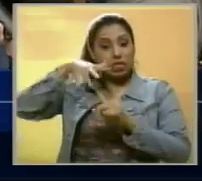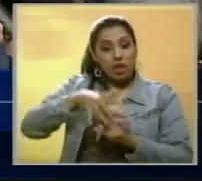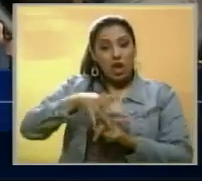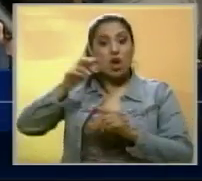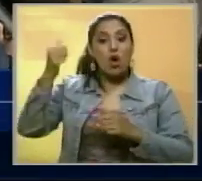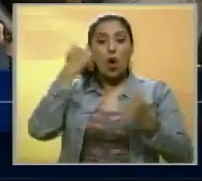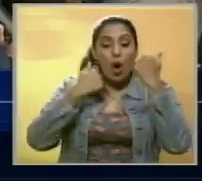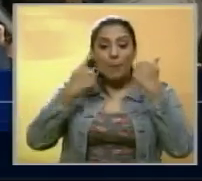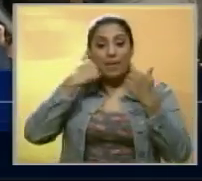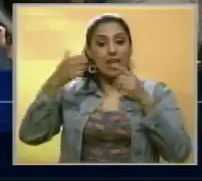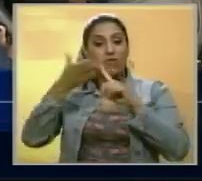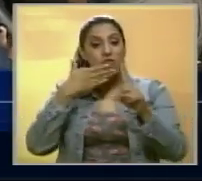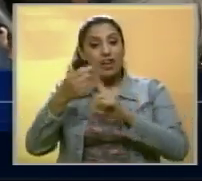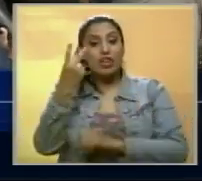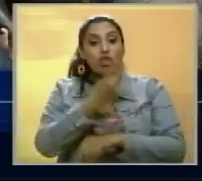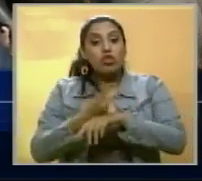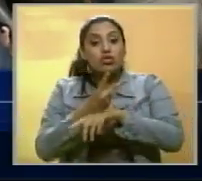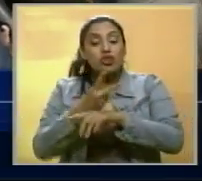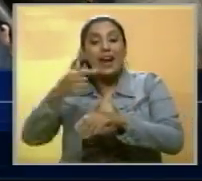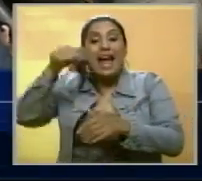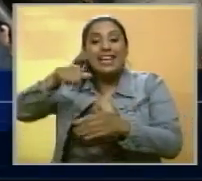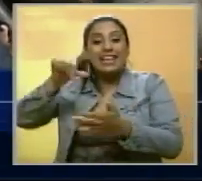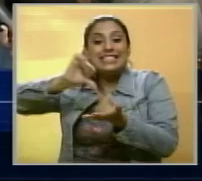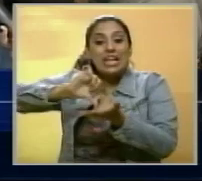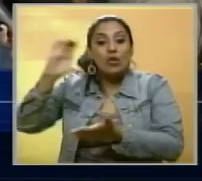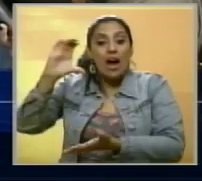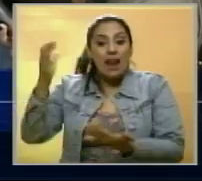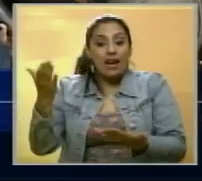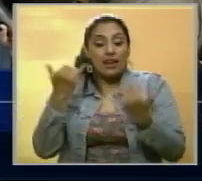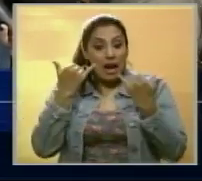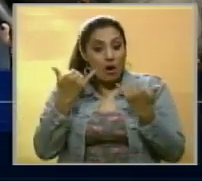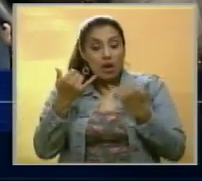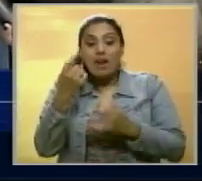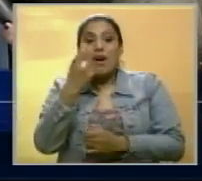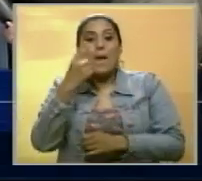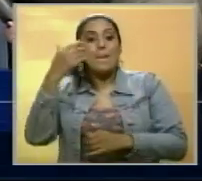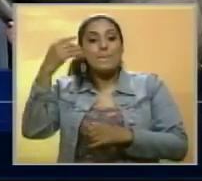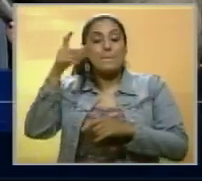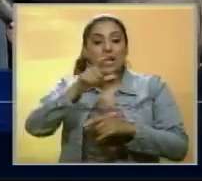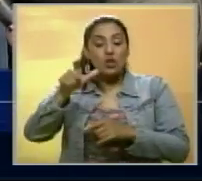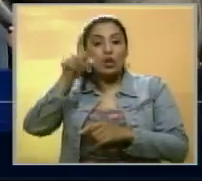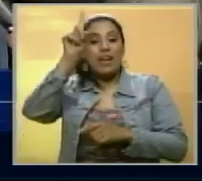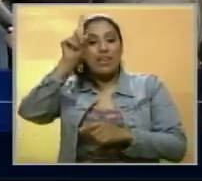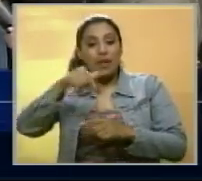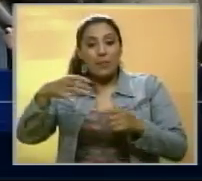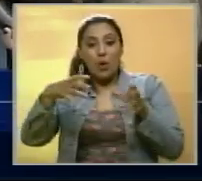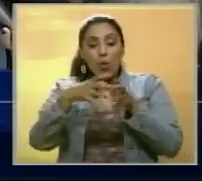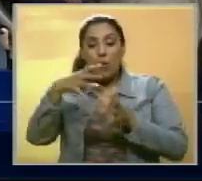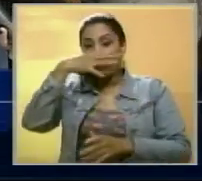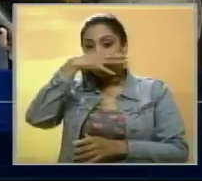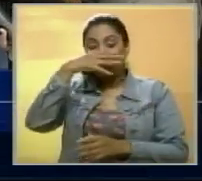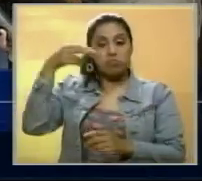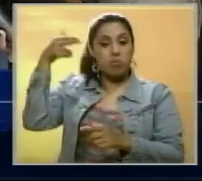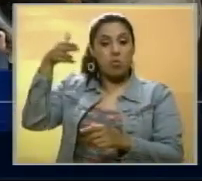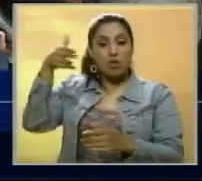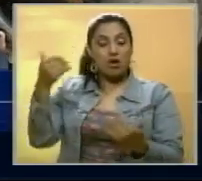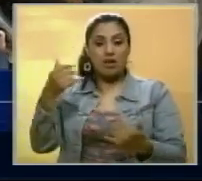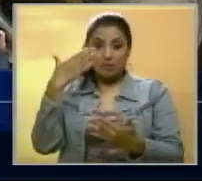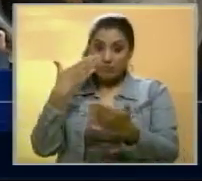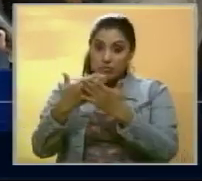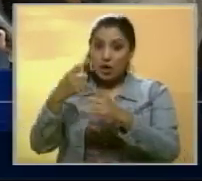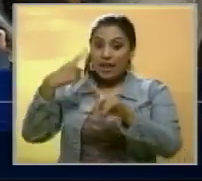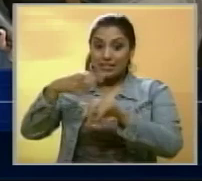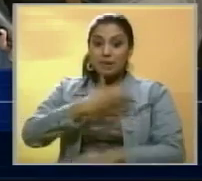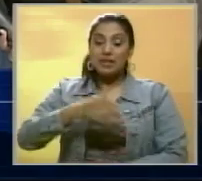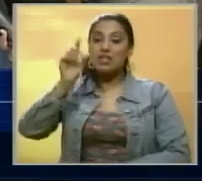atracados, golpeados en 2 horas en pleno centro de Caracas, no solamente por la fuerza pública, sino por los grupos paramilitares. ¿Vio, señor